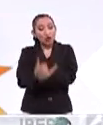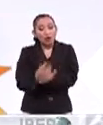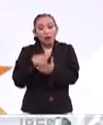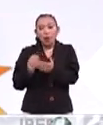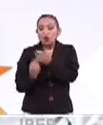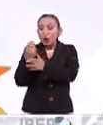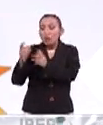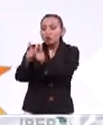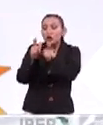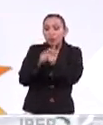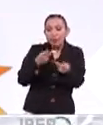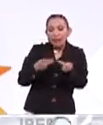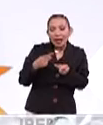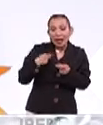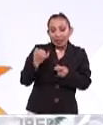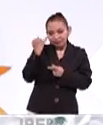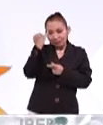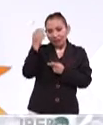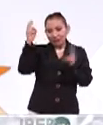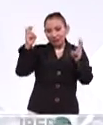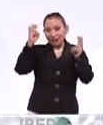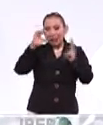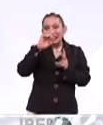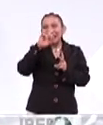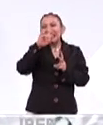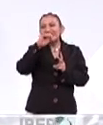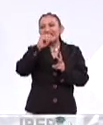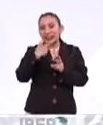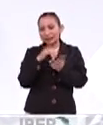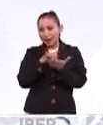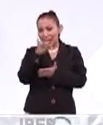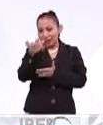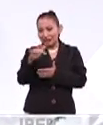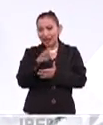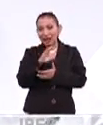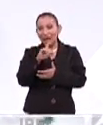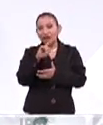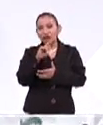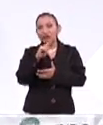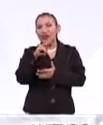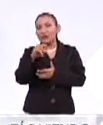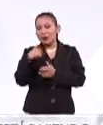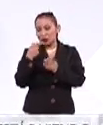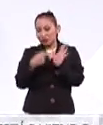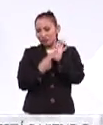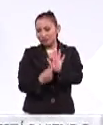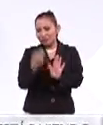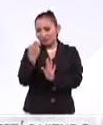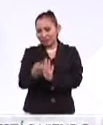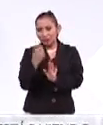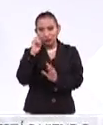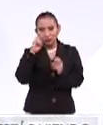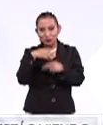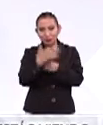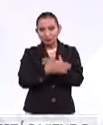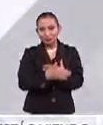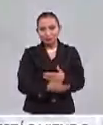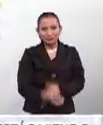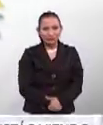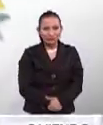con emergentes y es organizada por la iniciativa llamada 'crisis damos las gracias a clase tv por esta cápsula que nos envía nos vemos la